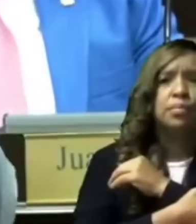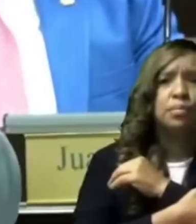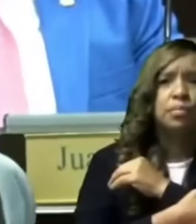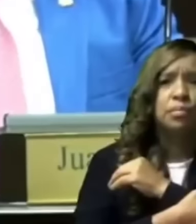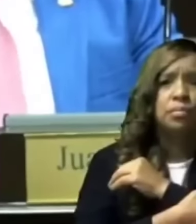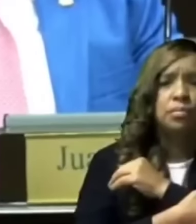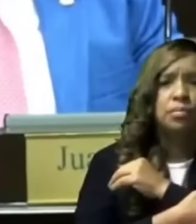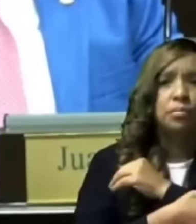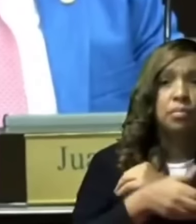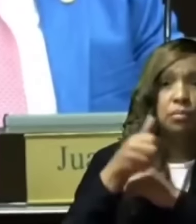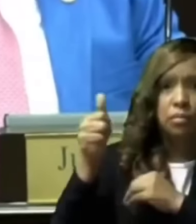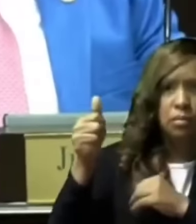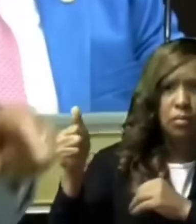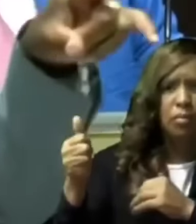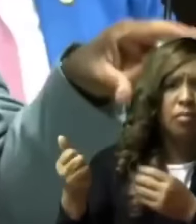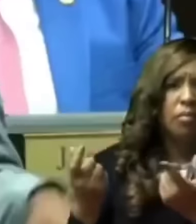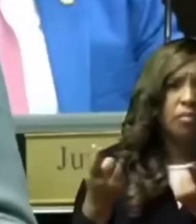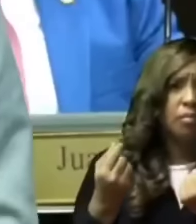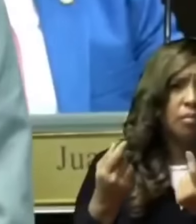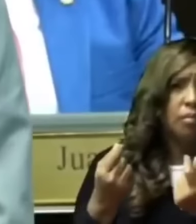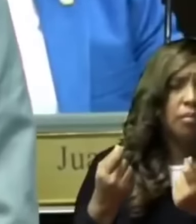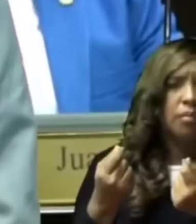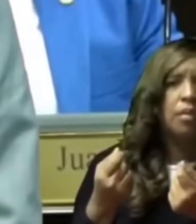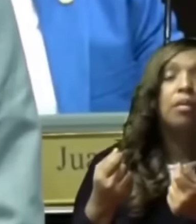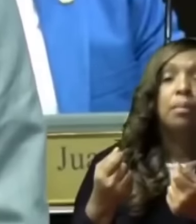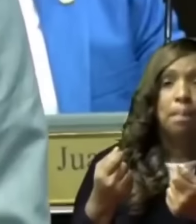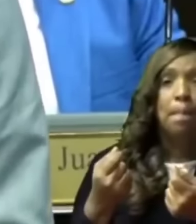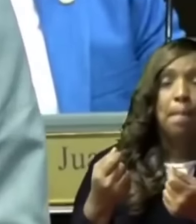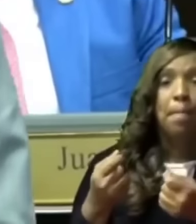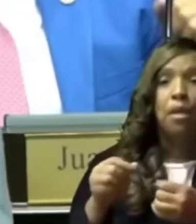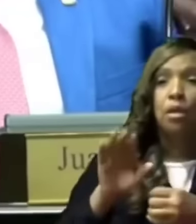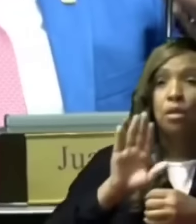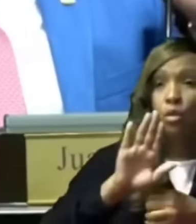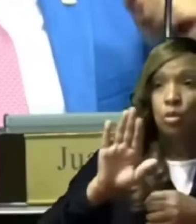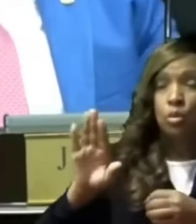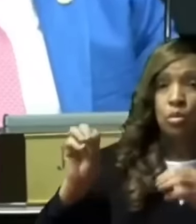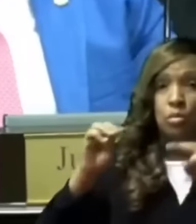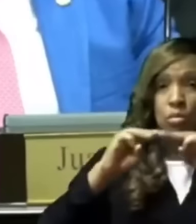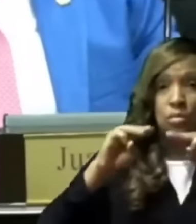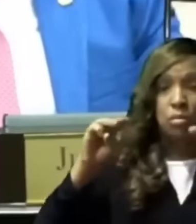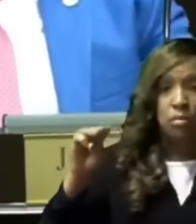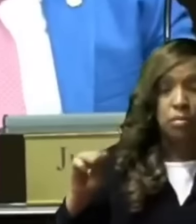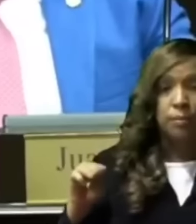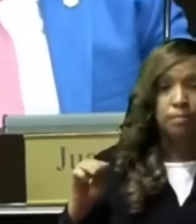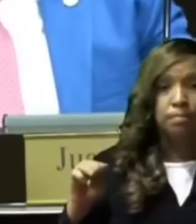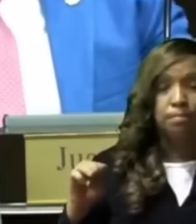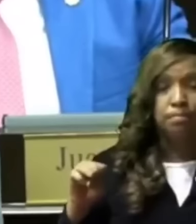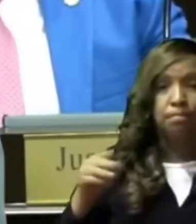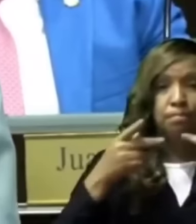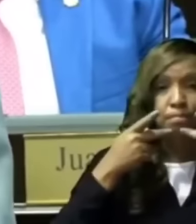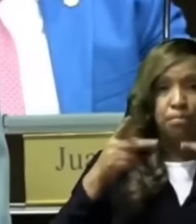el método que se utiliza para seleccionar el Ministerio Público es el que se utiliza en la República Dominicana.